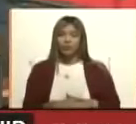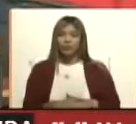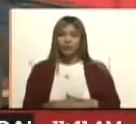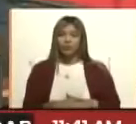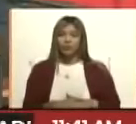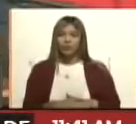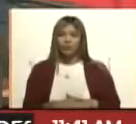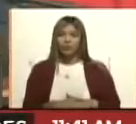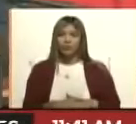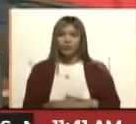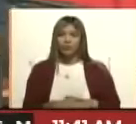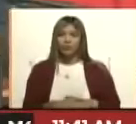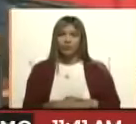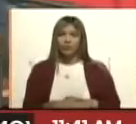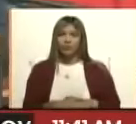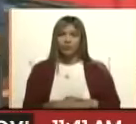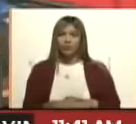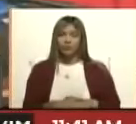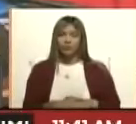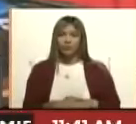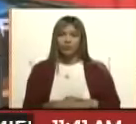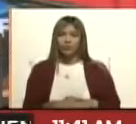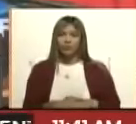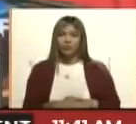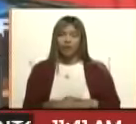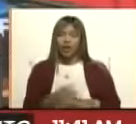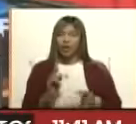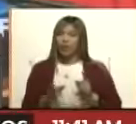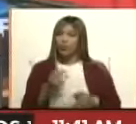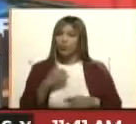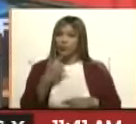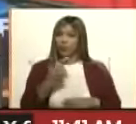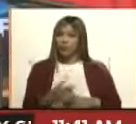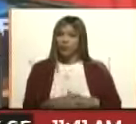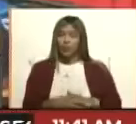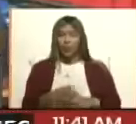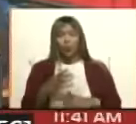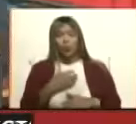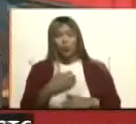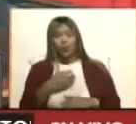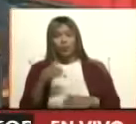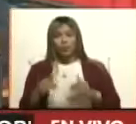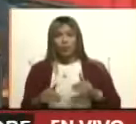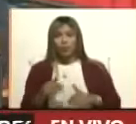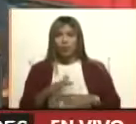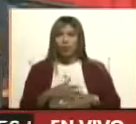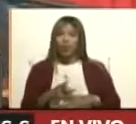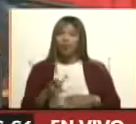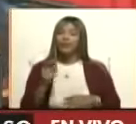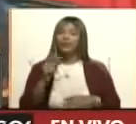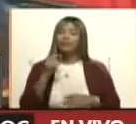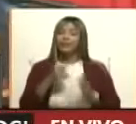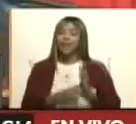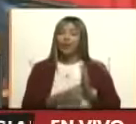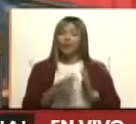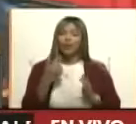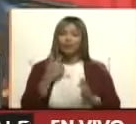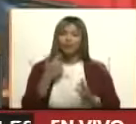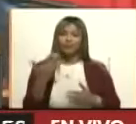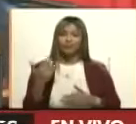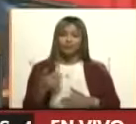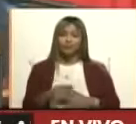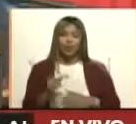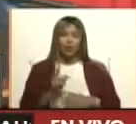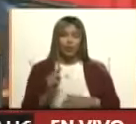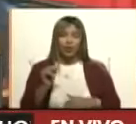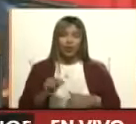digamos, como algunos dicen, no, no puede votar porque se le venció la cédula. No, no, en